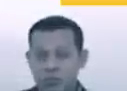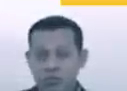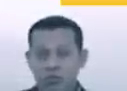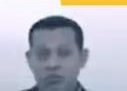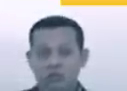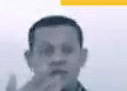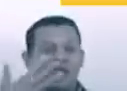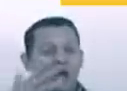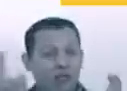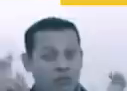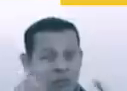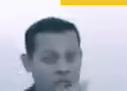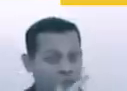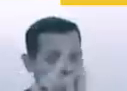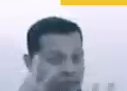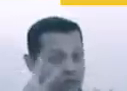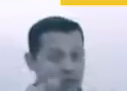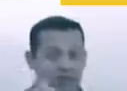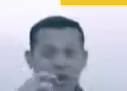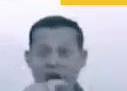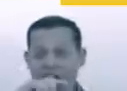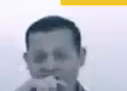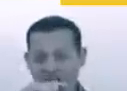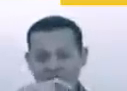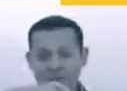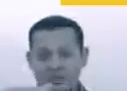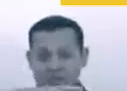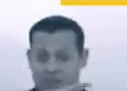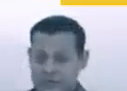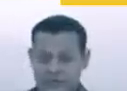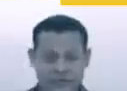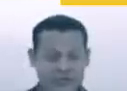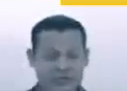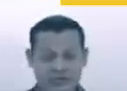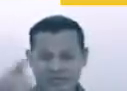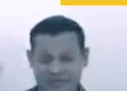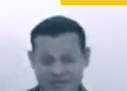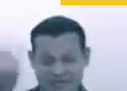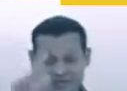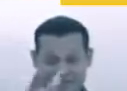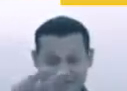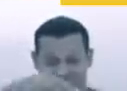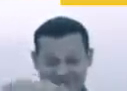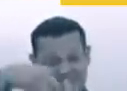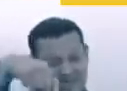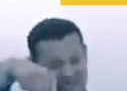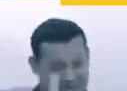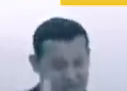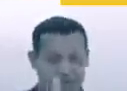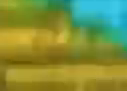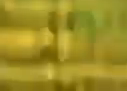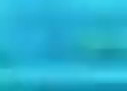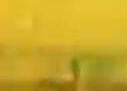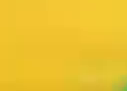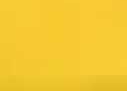para que la pobreza de nuestro país realmente fuera la que viviera eso que estamos corrigiendo ahora nosotros.